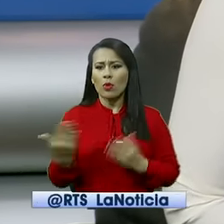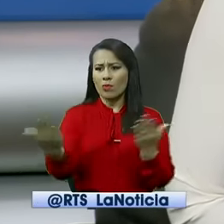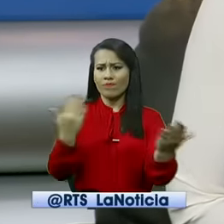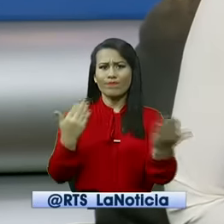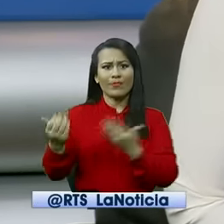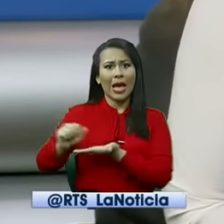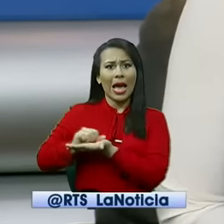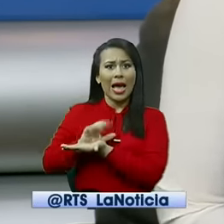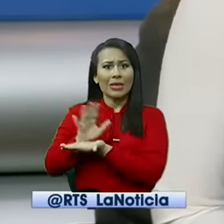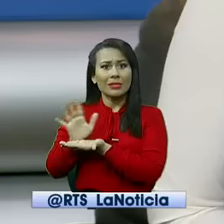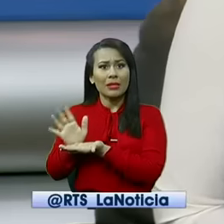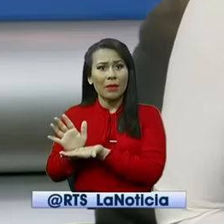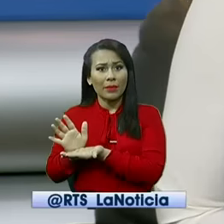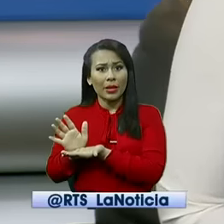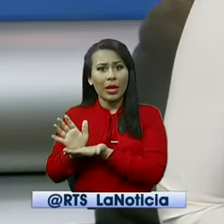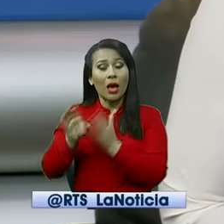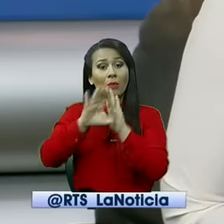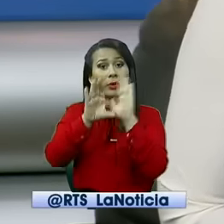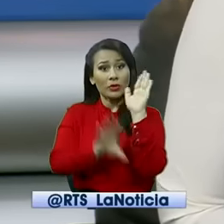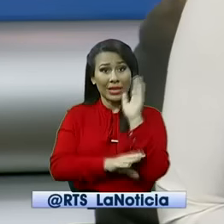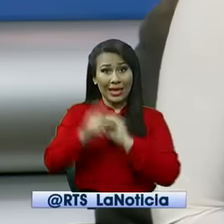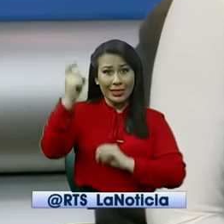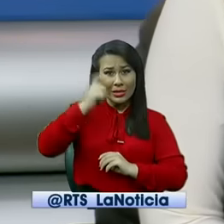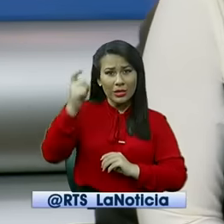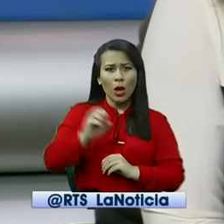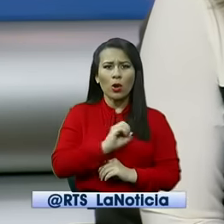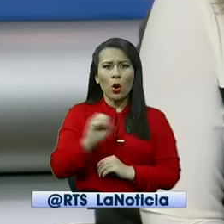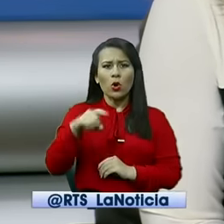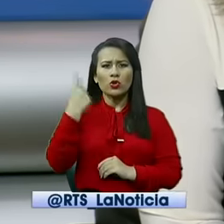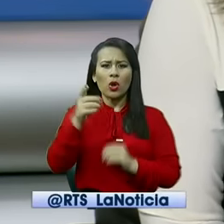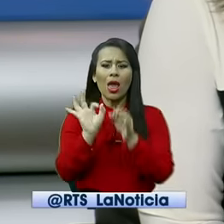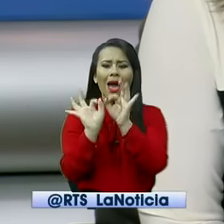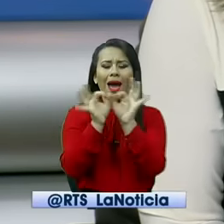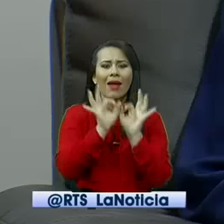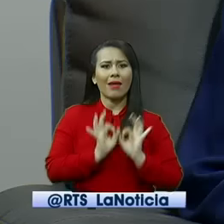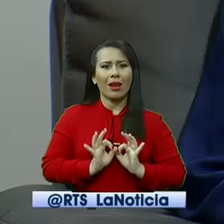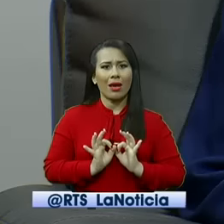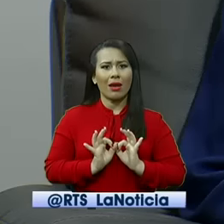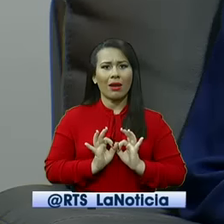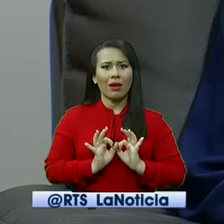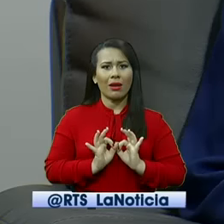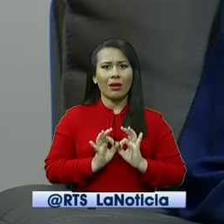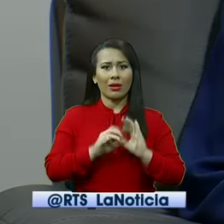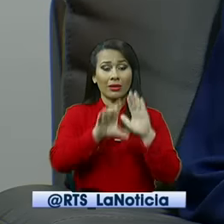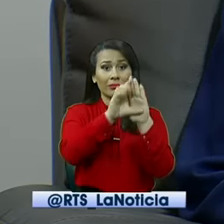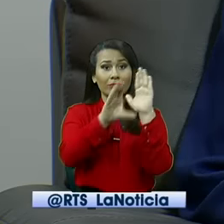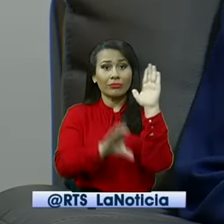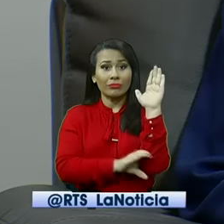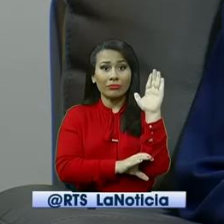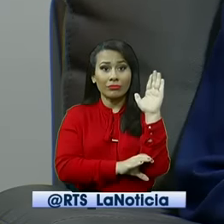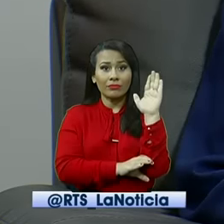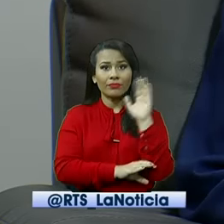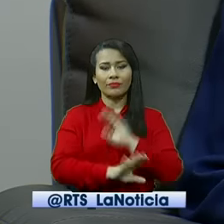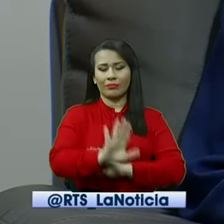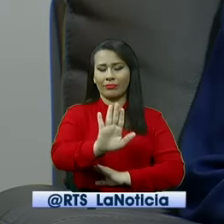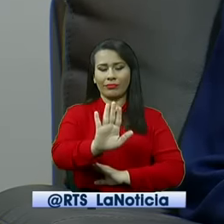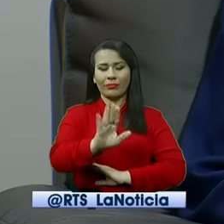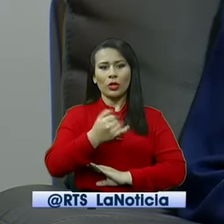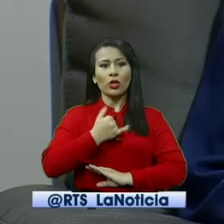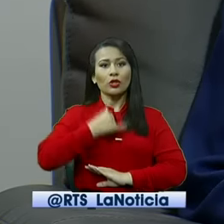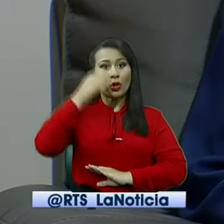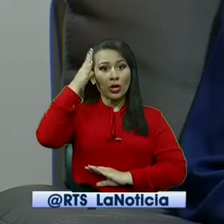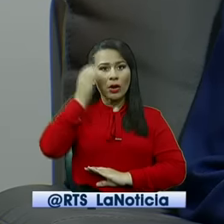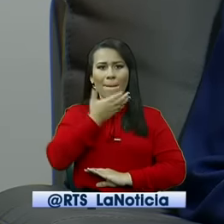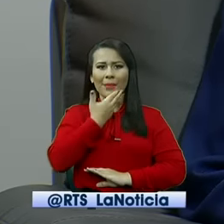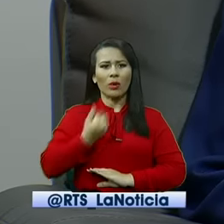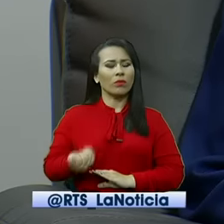asamblea Constituyente es necesario o basta solo con reformas puntuales yo creo que le da mucho más